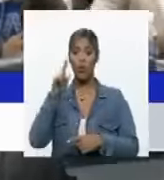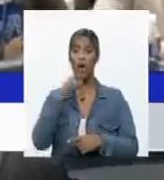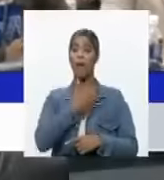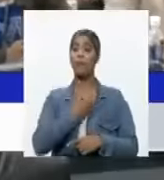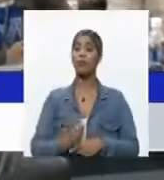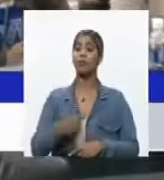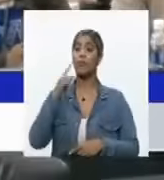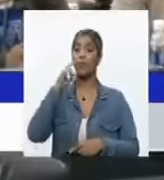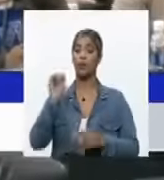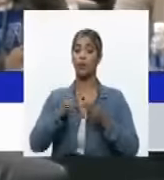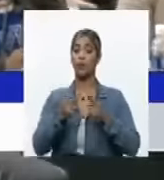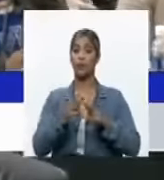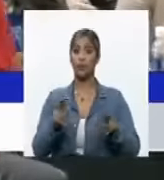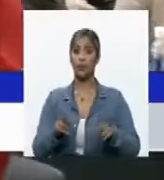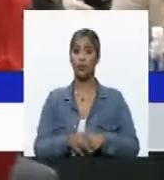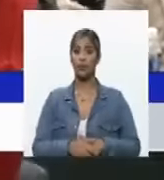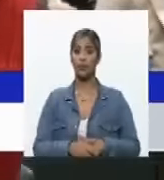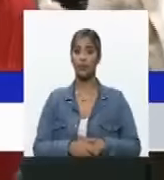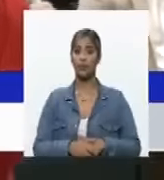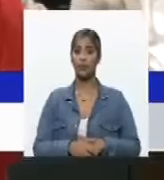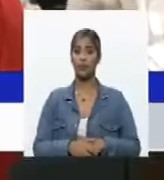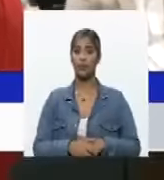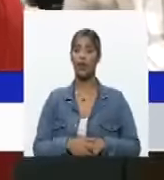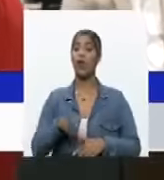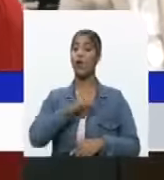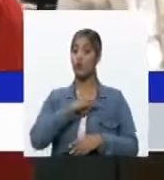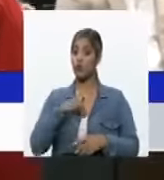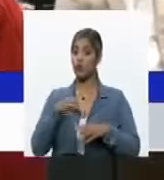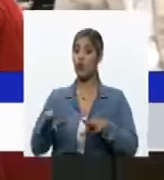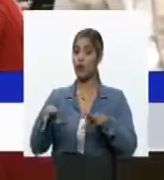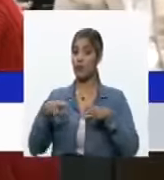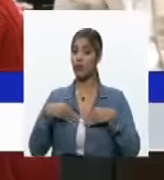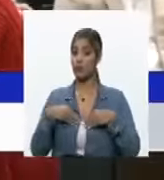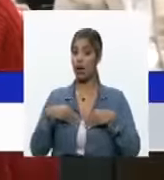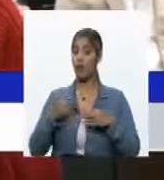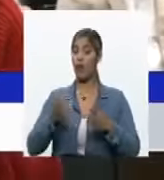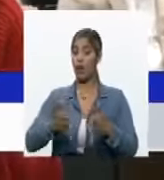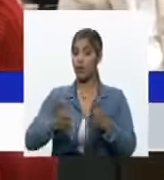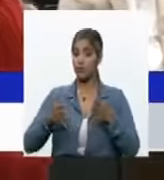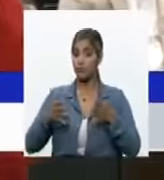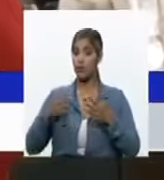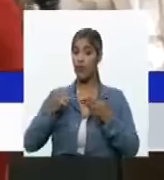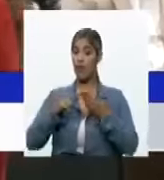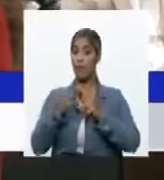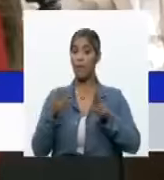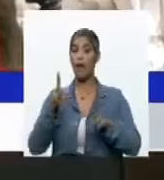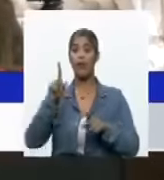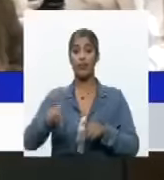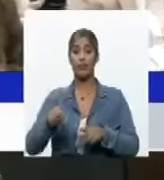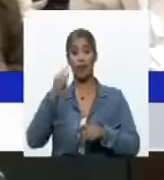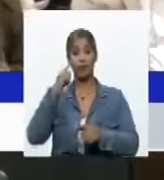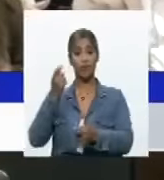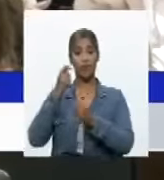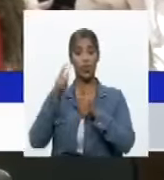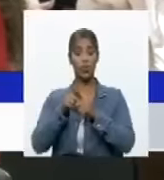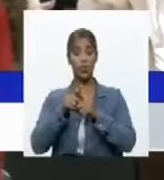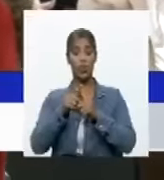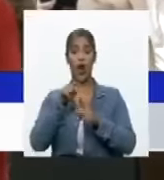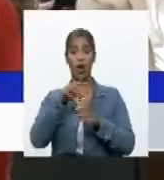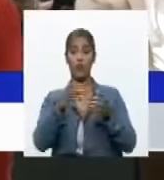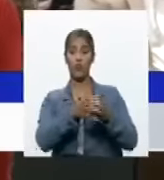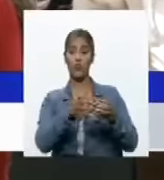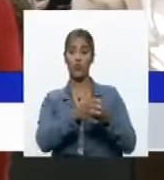presidente Nicolás la paz. Pero también así, como reconocemos esta gran victoria por la paz, debemos recordar que fue una campaña que se